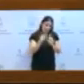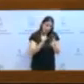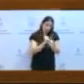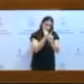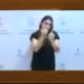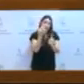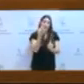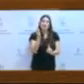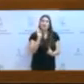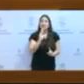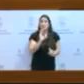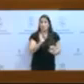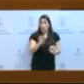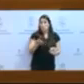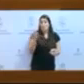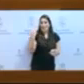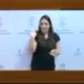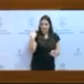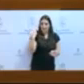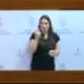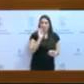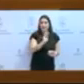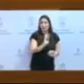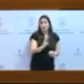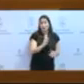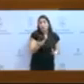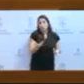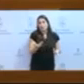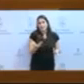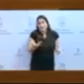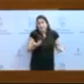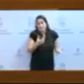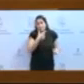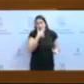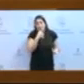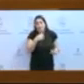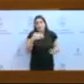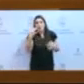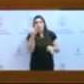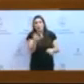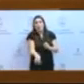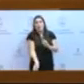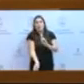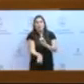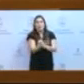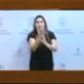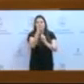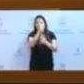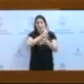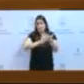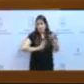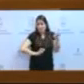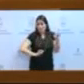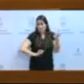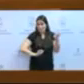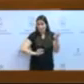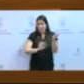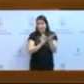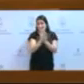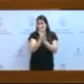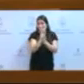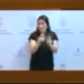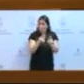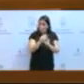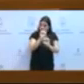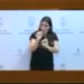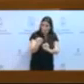interpelación producida ayer, pues surgiera, igual que surgiera, pues bueno, el recordatorio de algún informe de los servicios de prevención sobre un